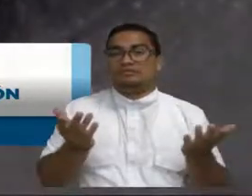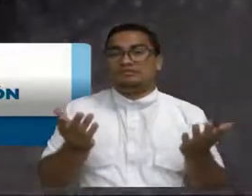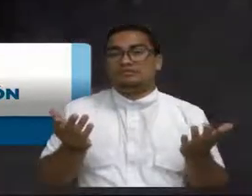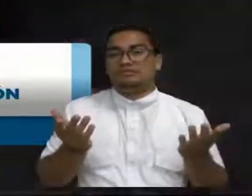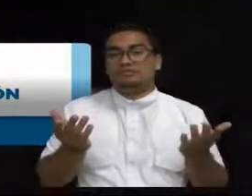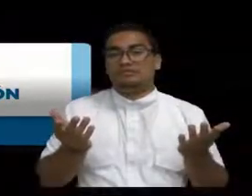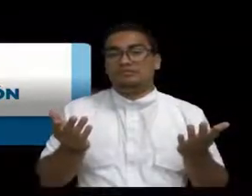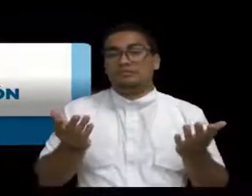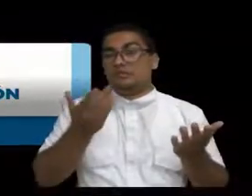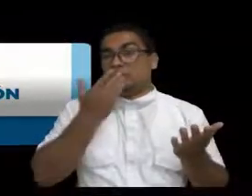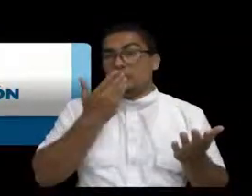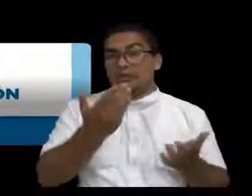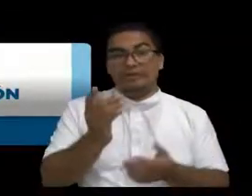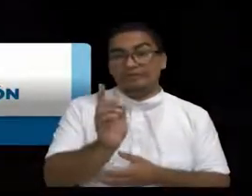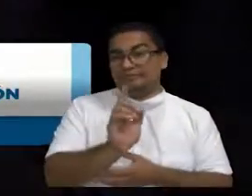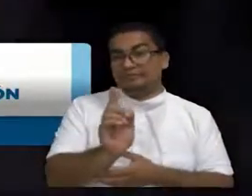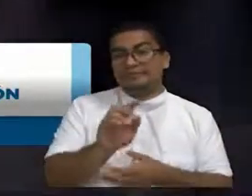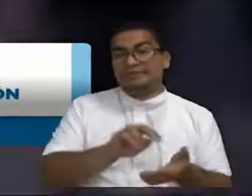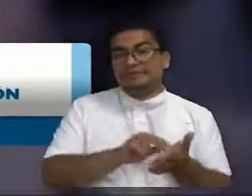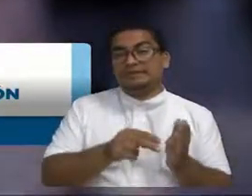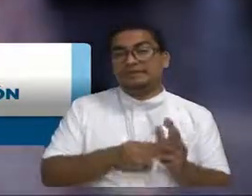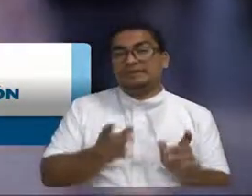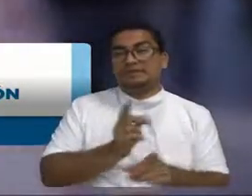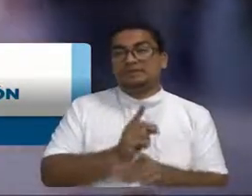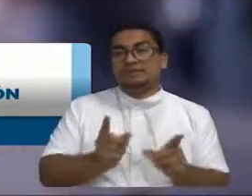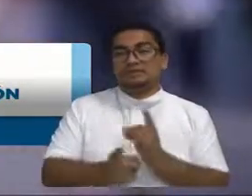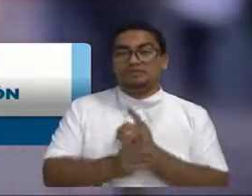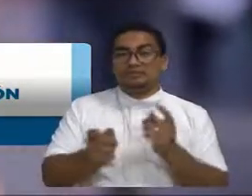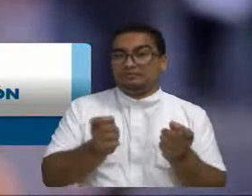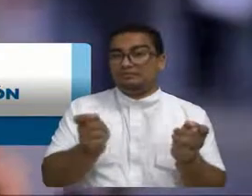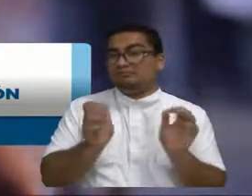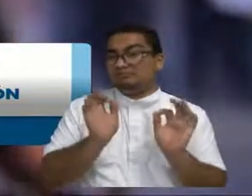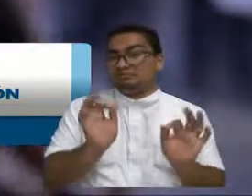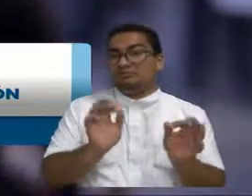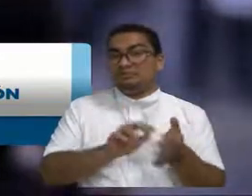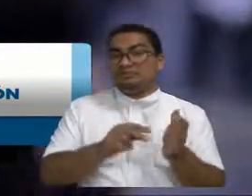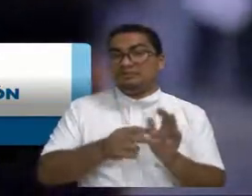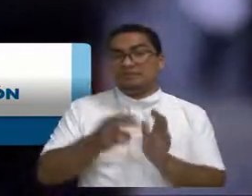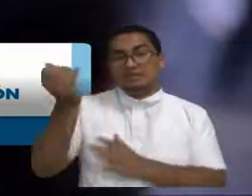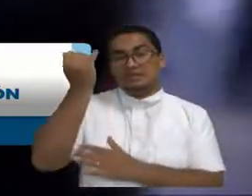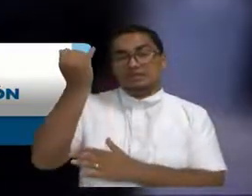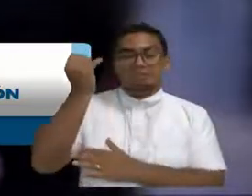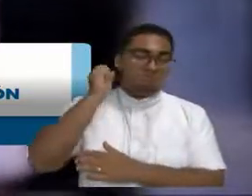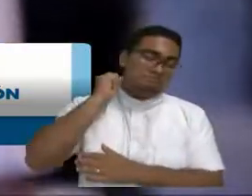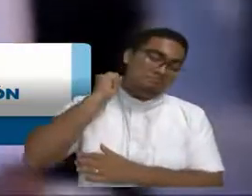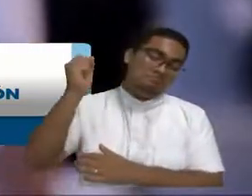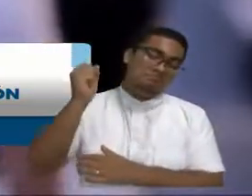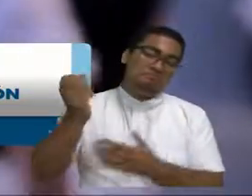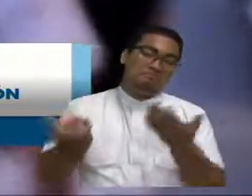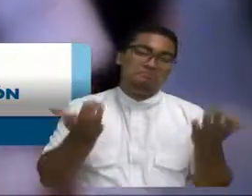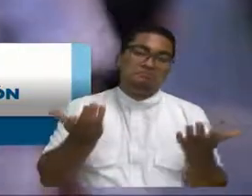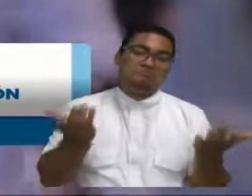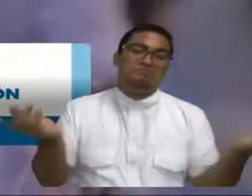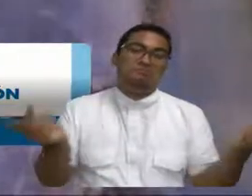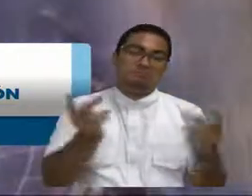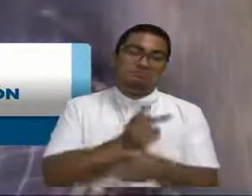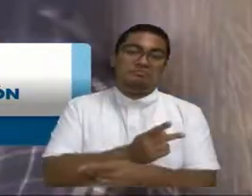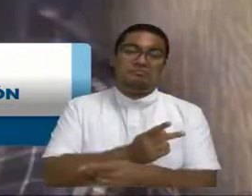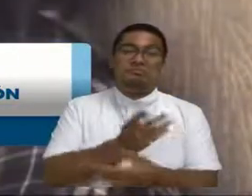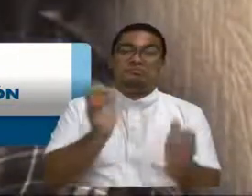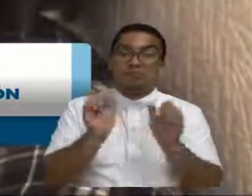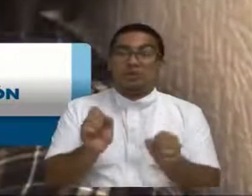esto no es adecuado porque, como le digo, puede complicarse con las ideas suicidas que decía usted, que eso ya es más grave, o